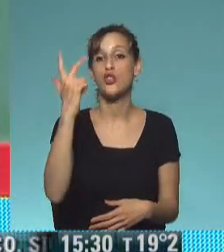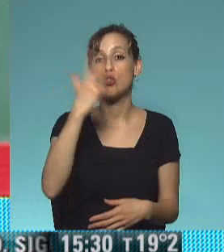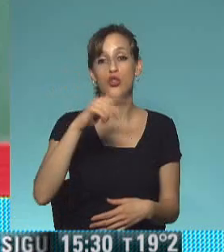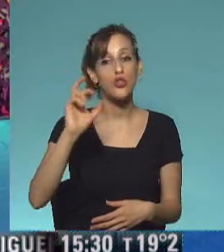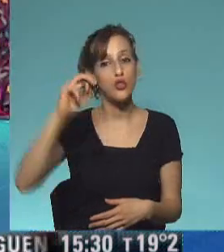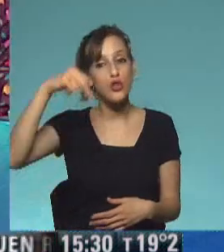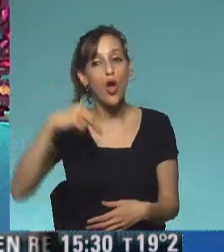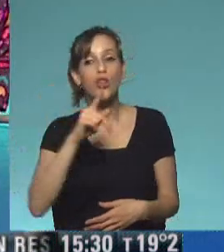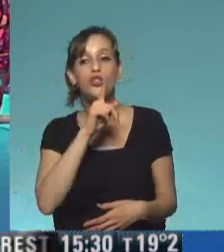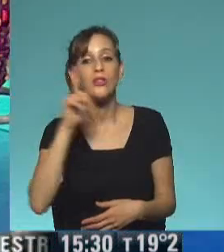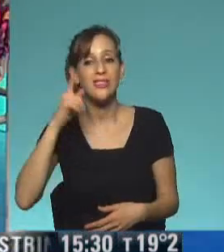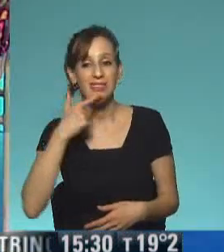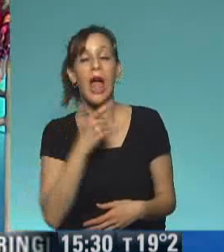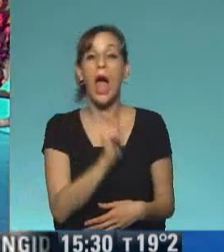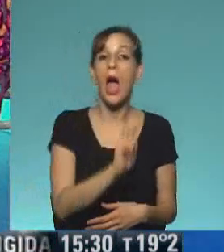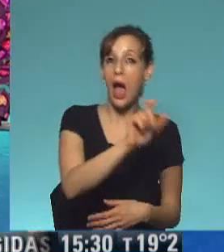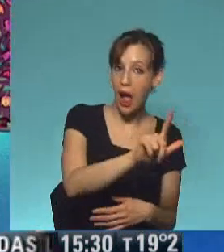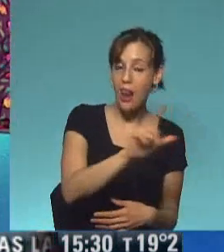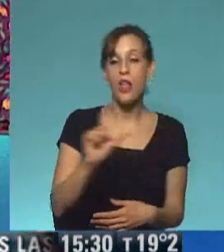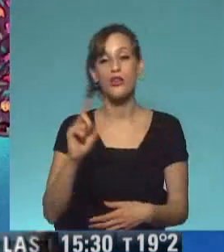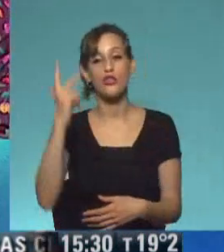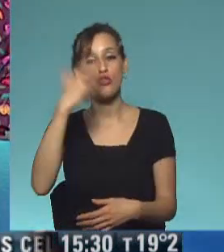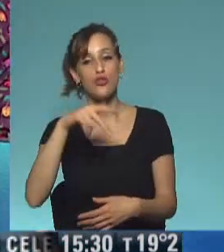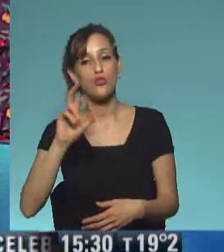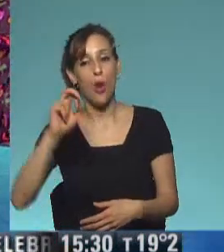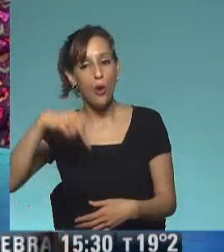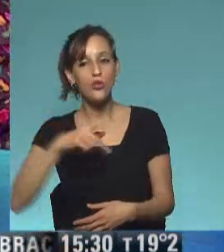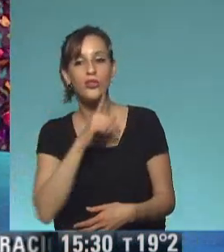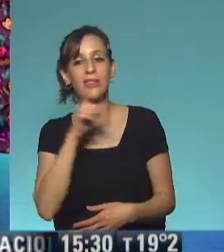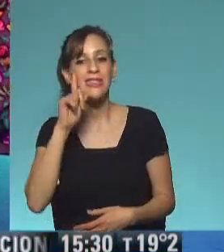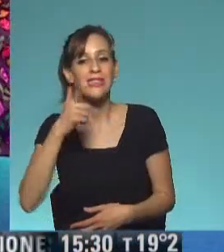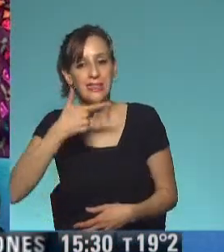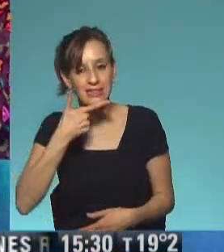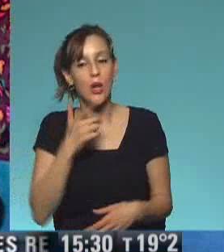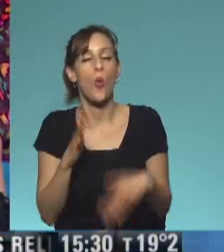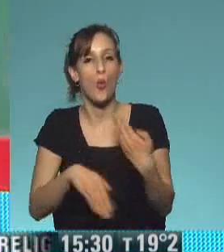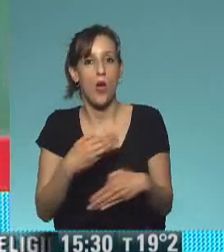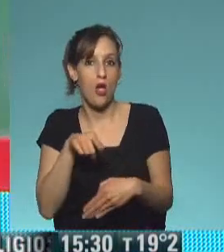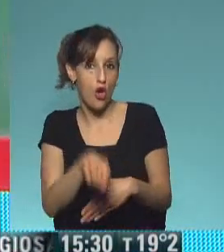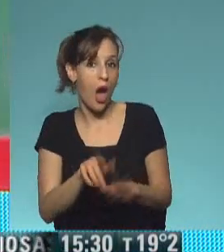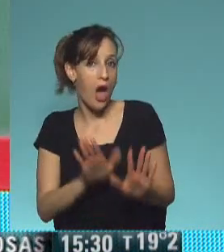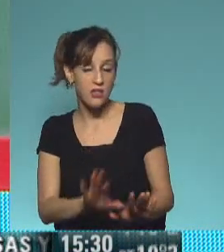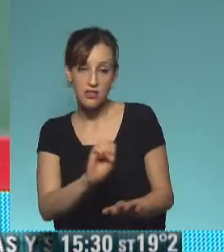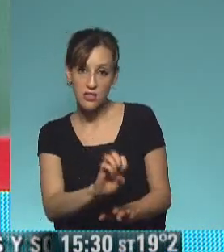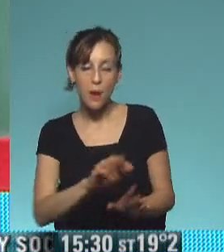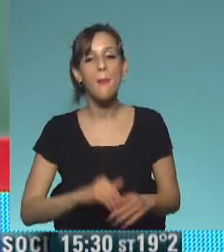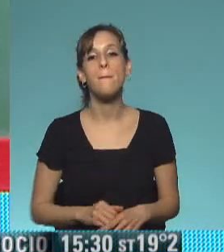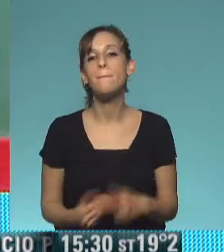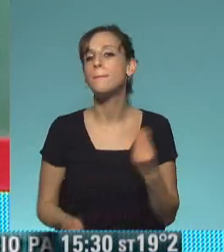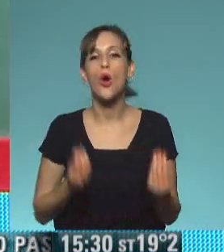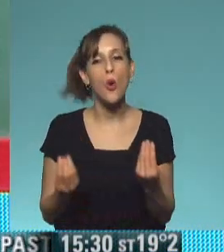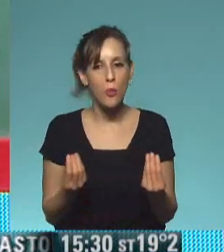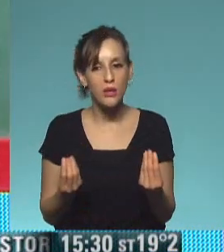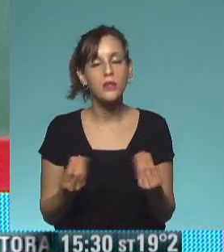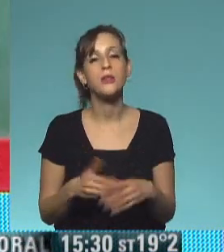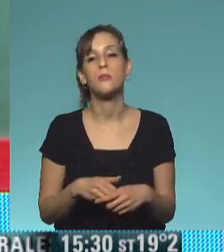junto. Chontis separado. Al chontis. Juguemos al chontis. Al chontis. Eso, perfecto. Exactamente. Y es un juego que los jugadores colocan, se colocan a